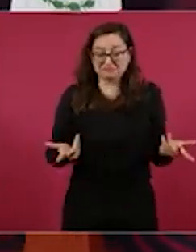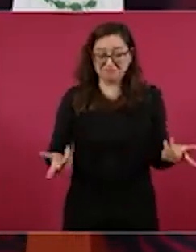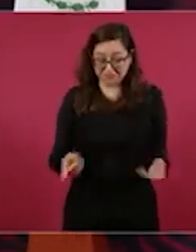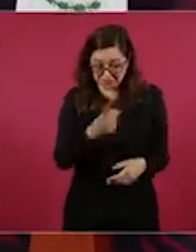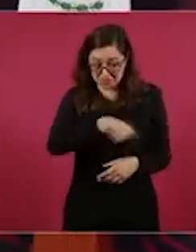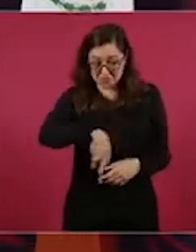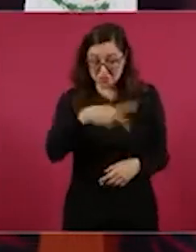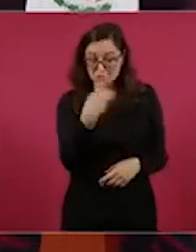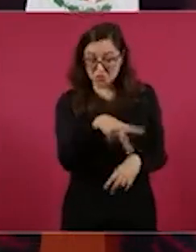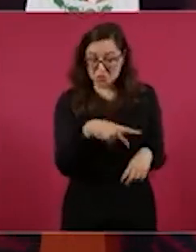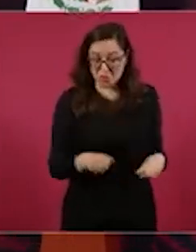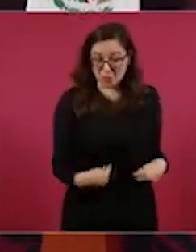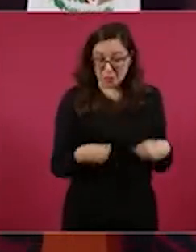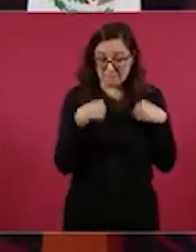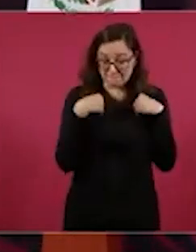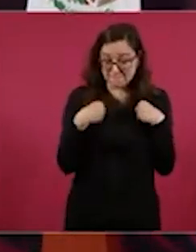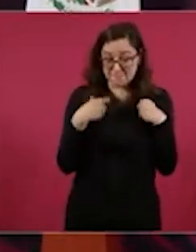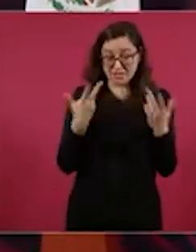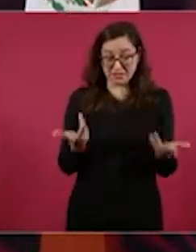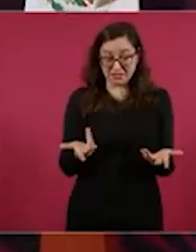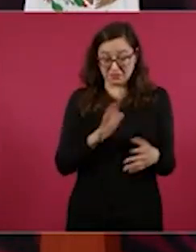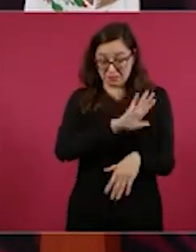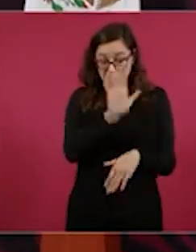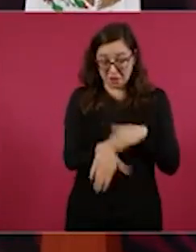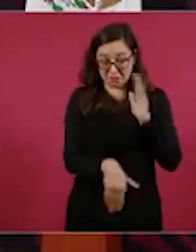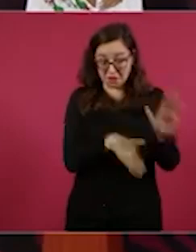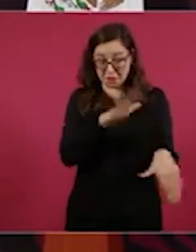otros seres humanos,